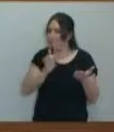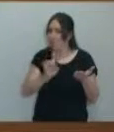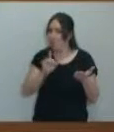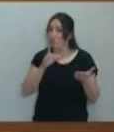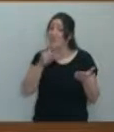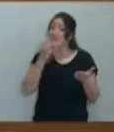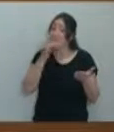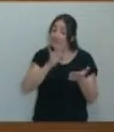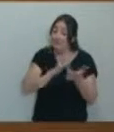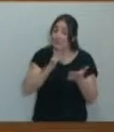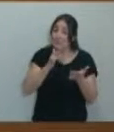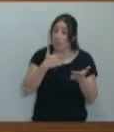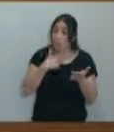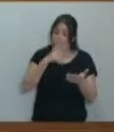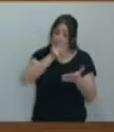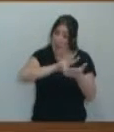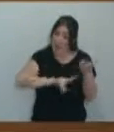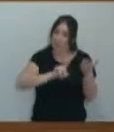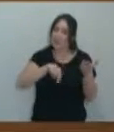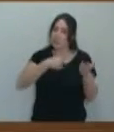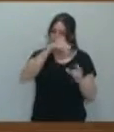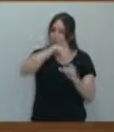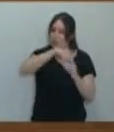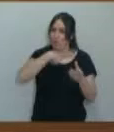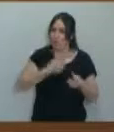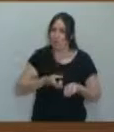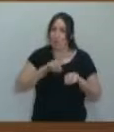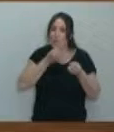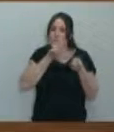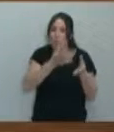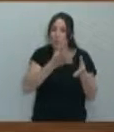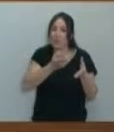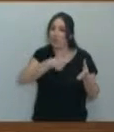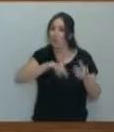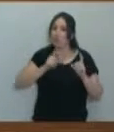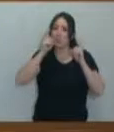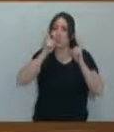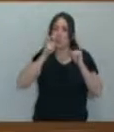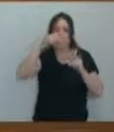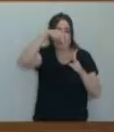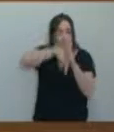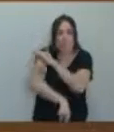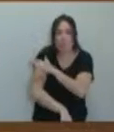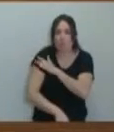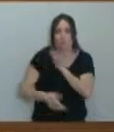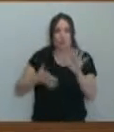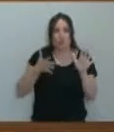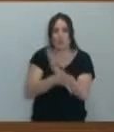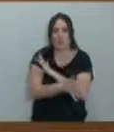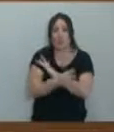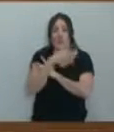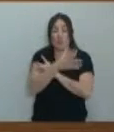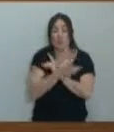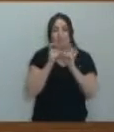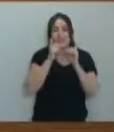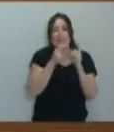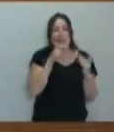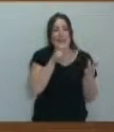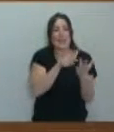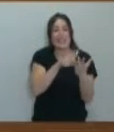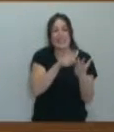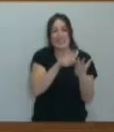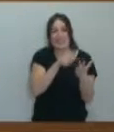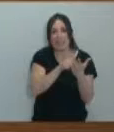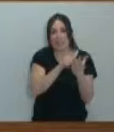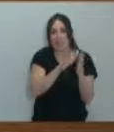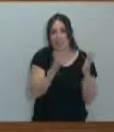contenido y no tenga usted ninguna duda que vamos a llegar hasta el final, en la medida de nuestras posibilidades, para exigir hasta la última responsabilidad